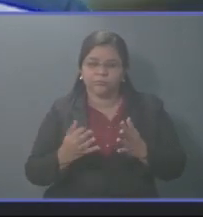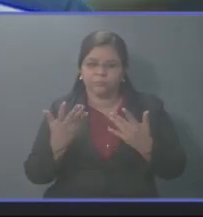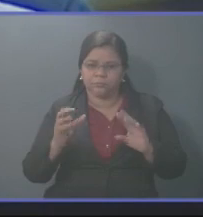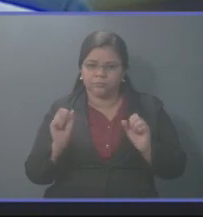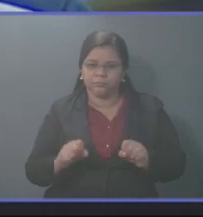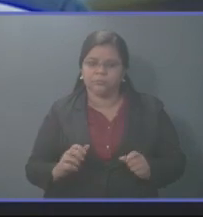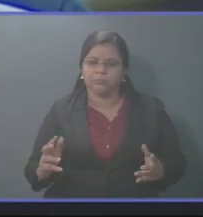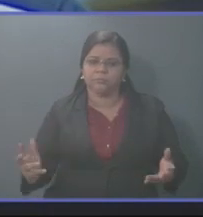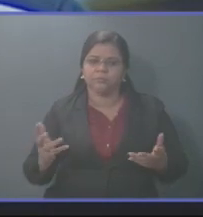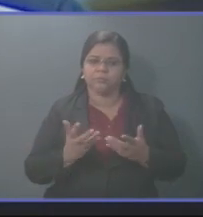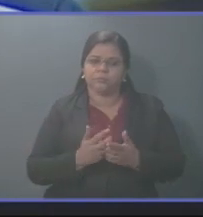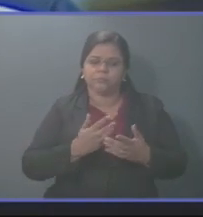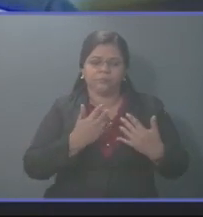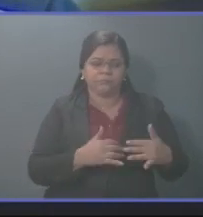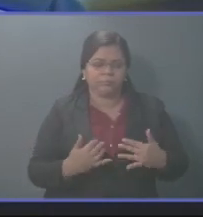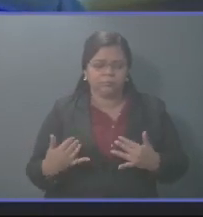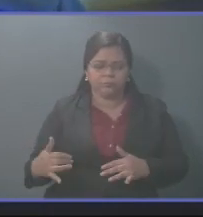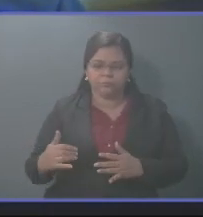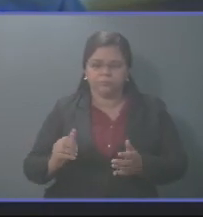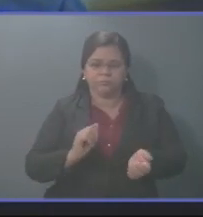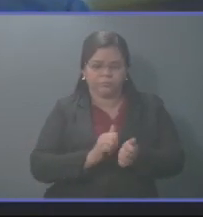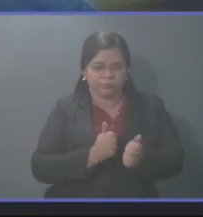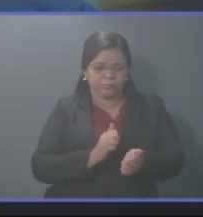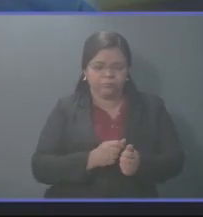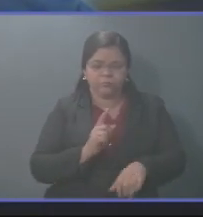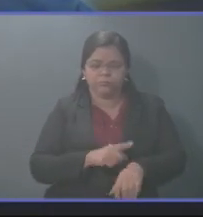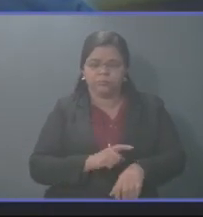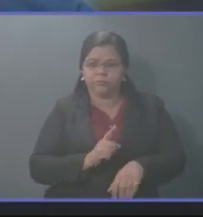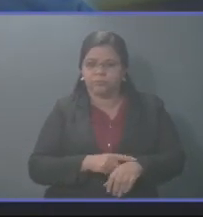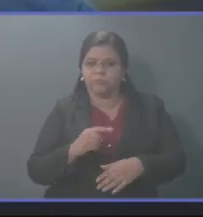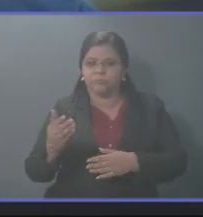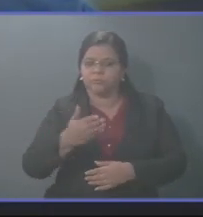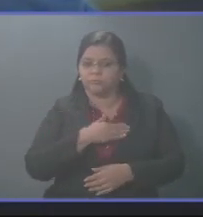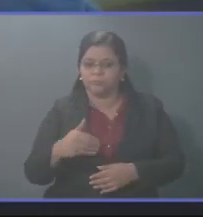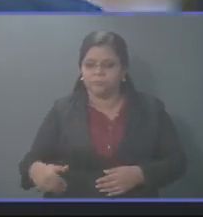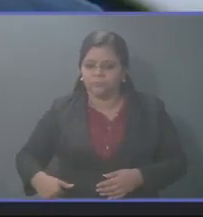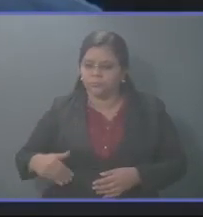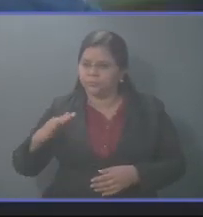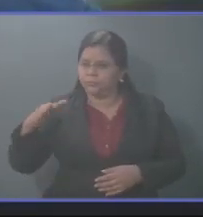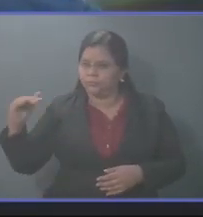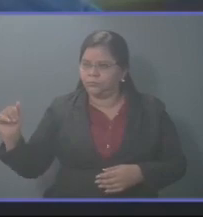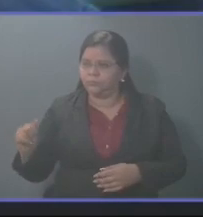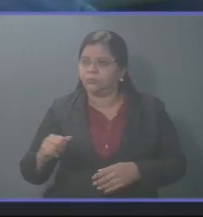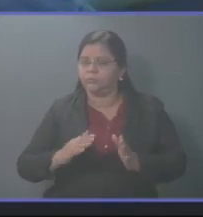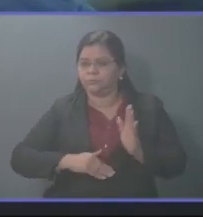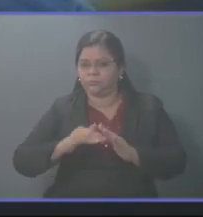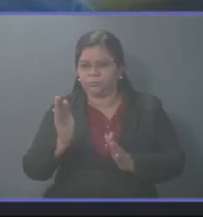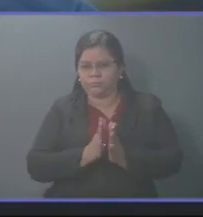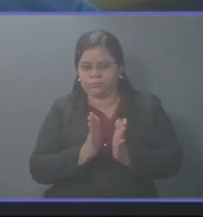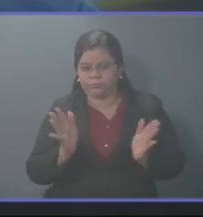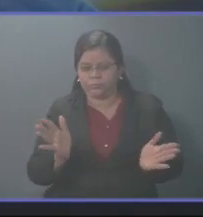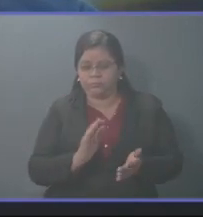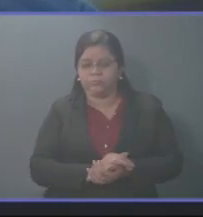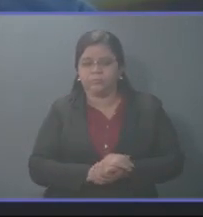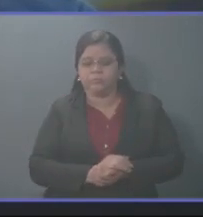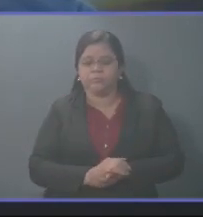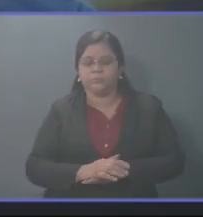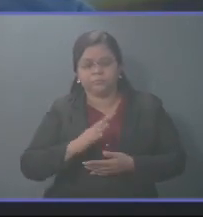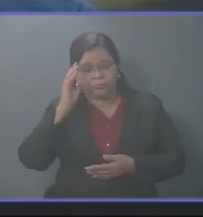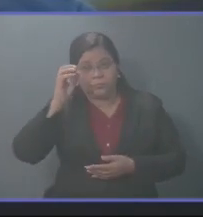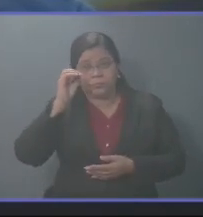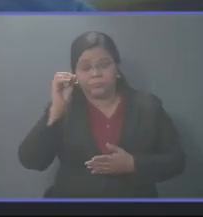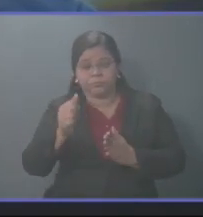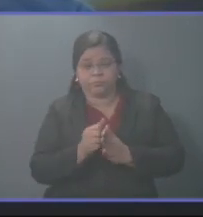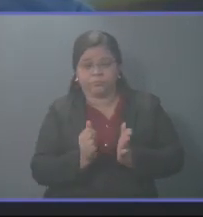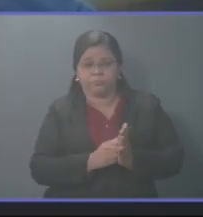acoplar al dinamismo deportivo y el plazo propuesto por el presidente de la República es demasiado amplio. En cuanto a las observaciones a